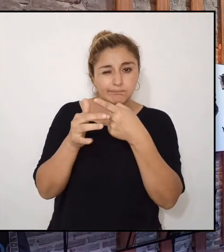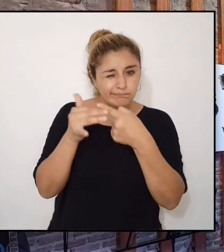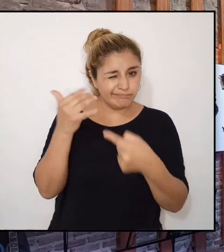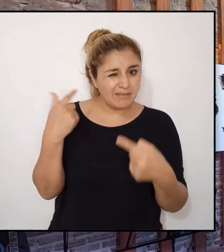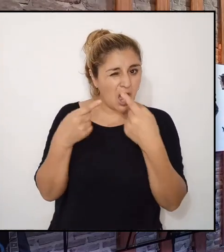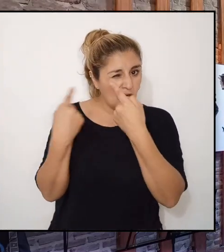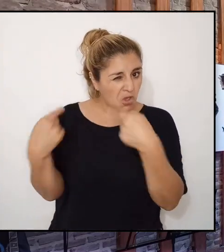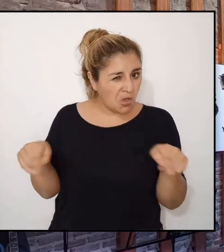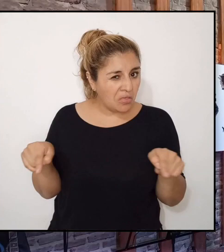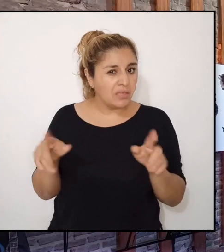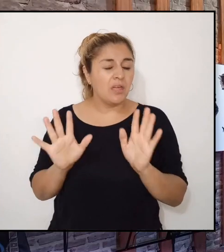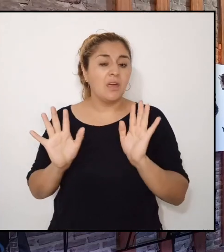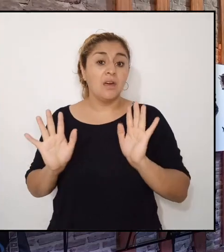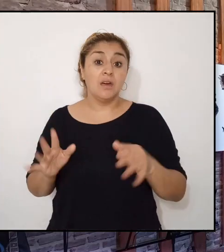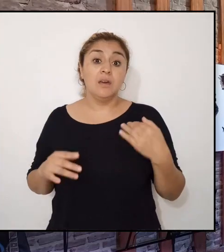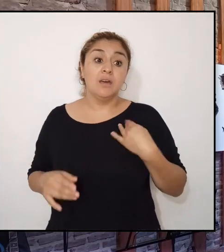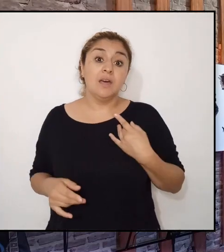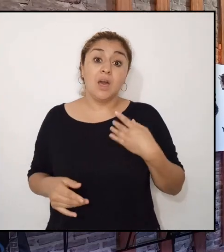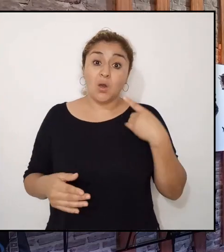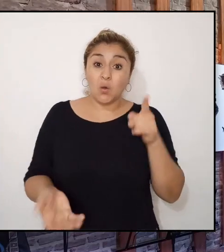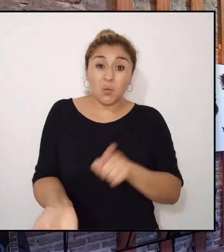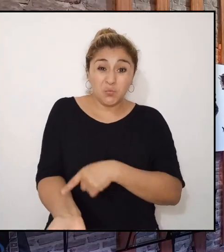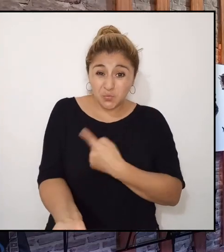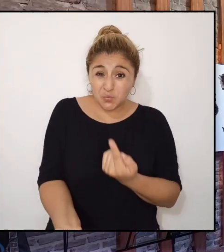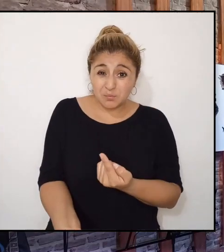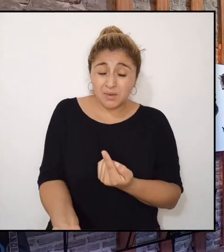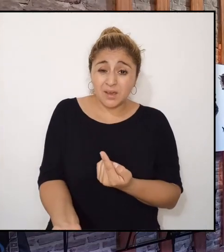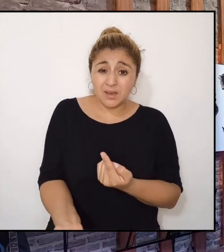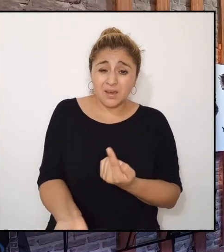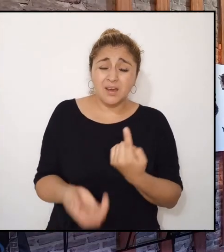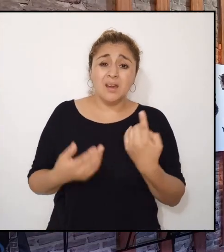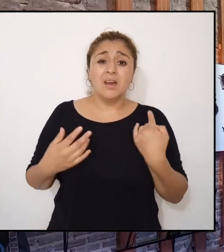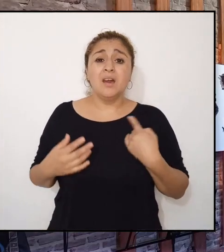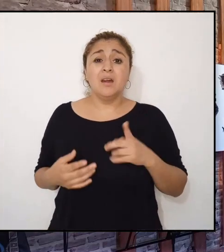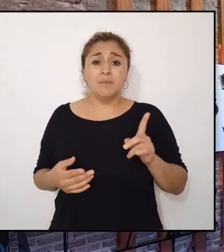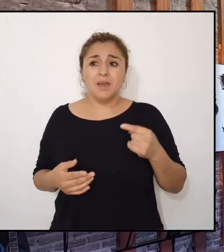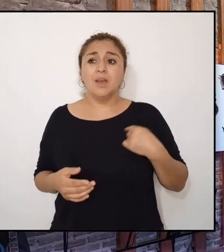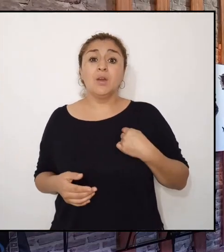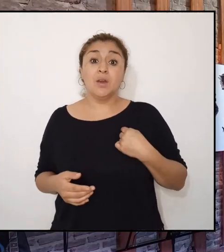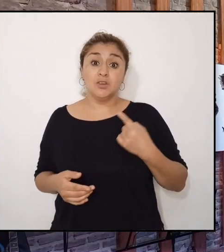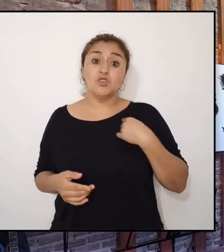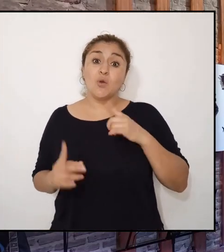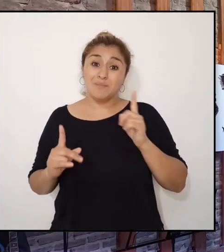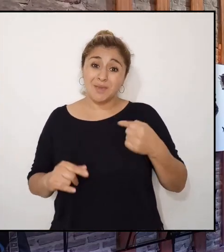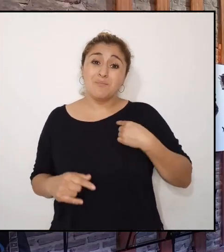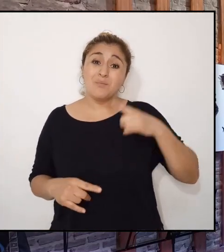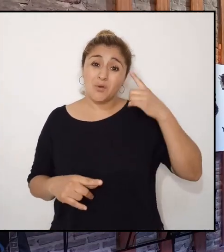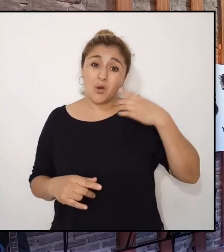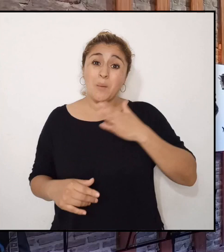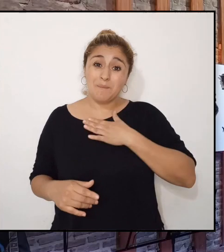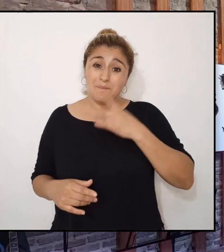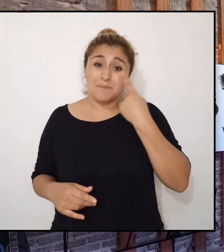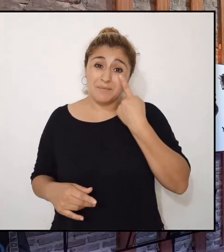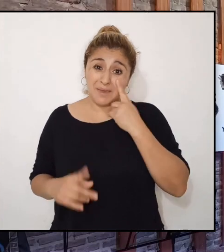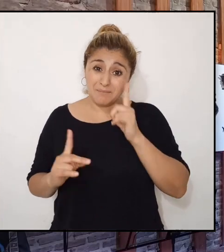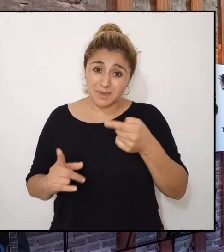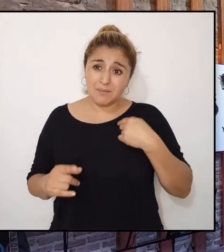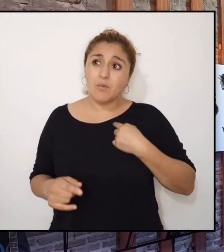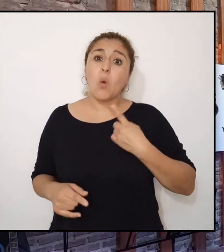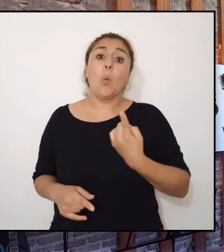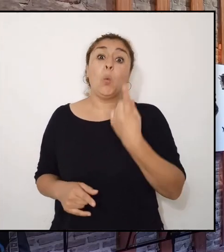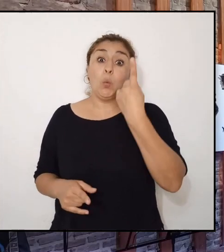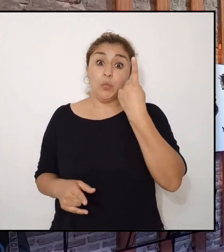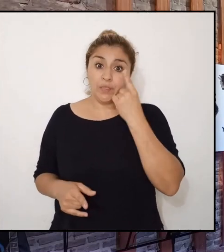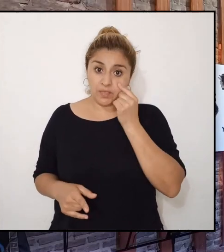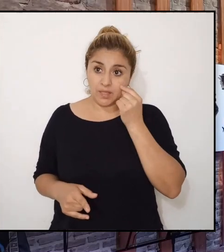Estaba en todo, ¿verdad? Pero en un momento me di cuenta, y lloré tan amargamente, de que hacía mucho tiempo